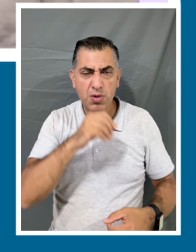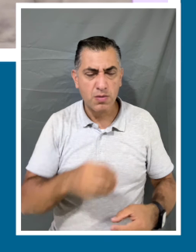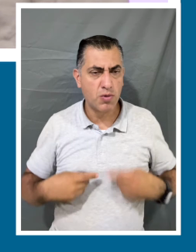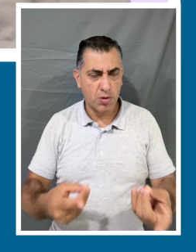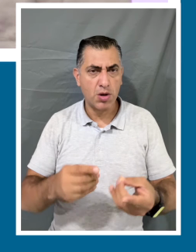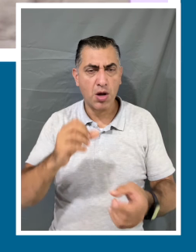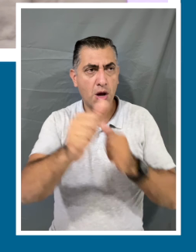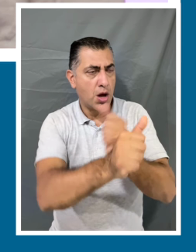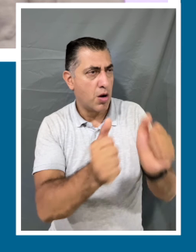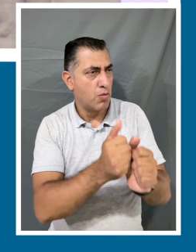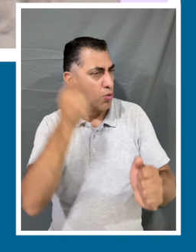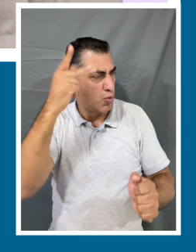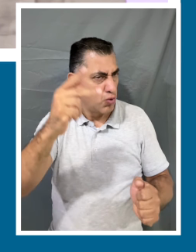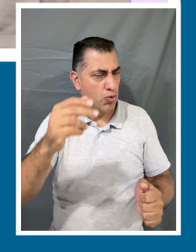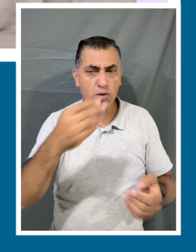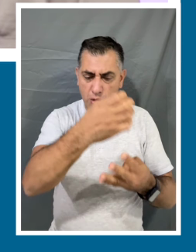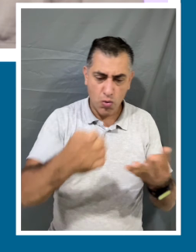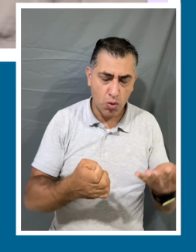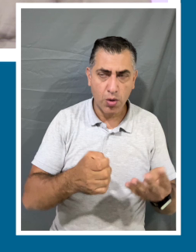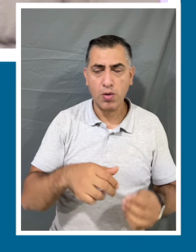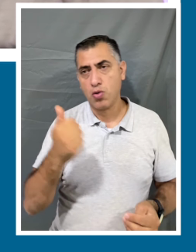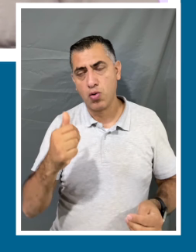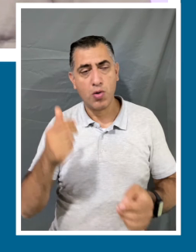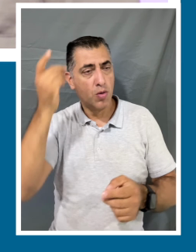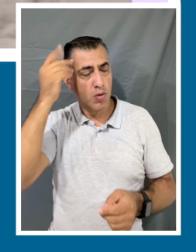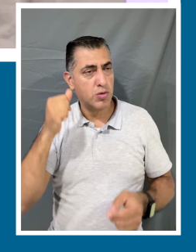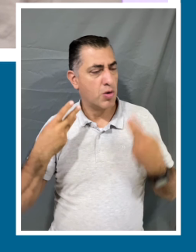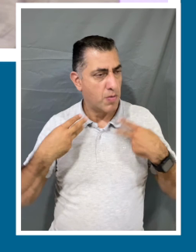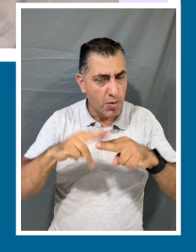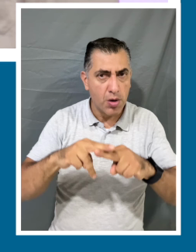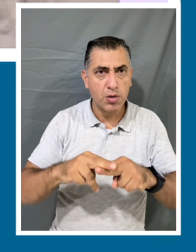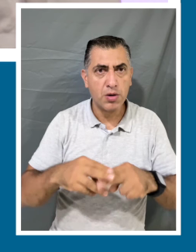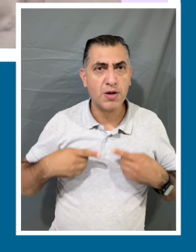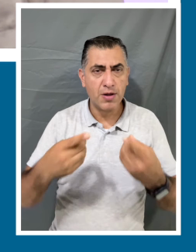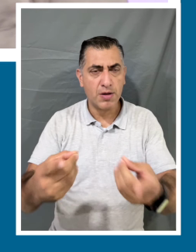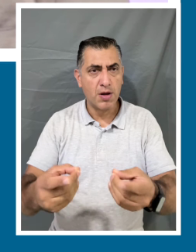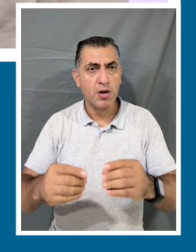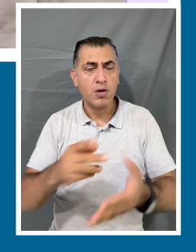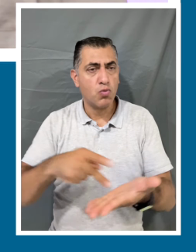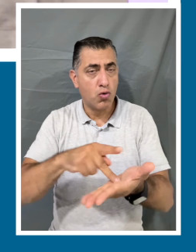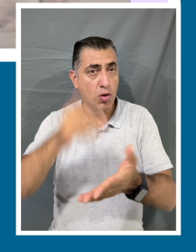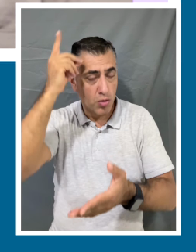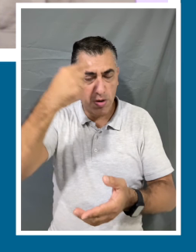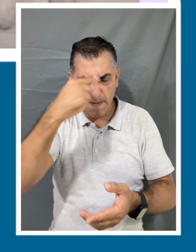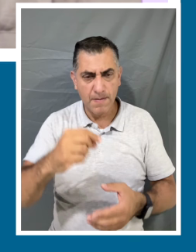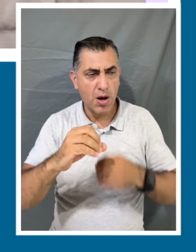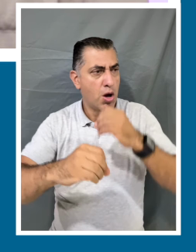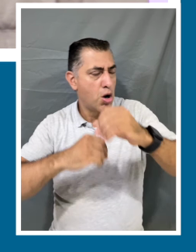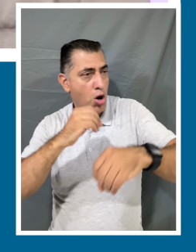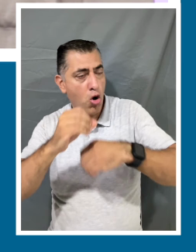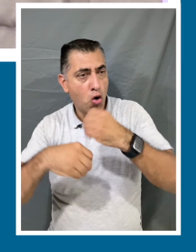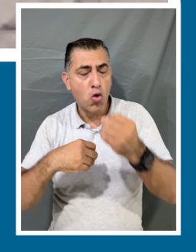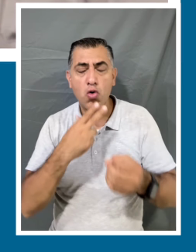constituyó unos apóstoles otros profetas otros evangelistas y a otros pastores y maestros a fin de capacitar al pueblo de Dios para la obra de